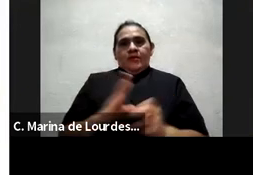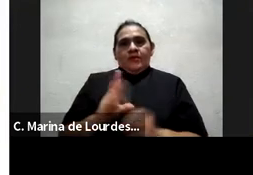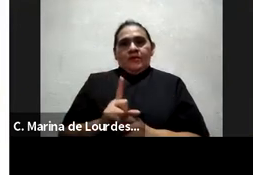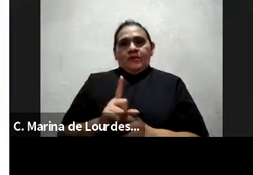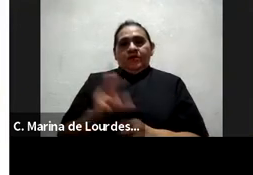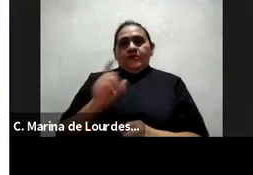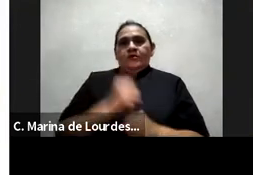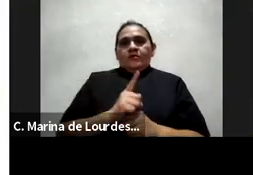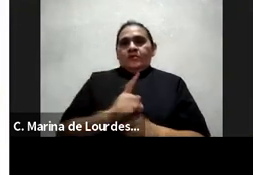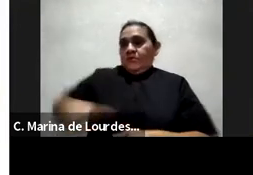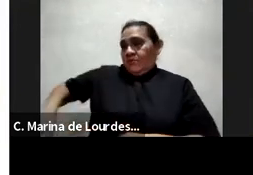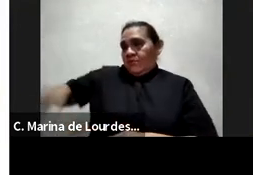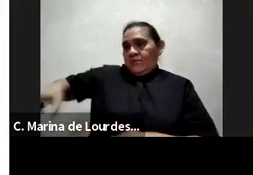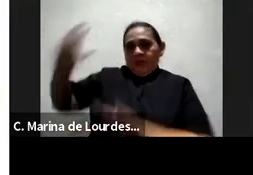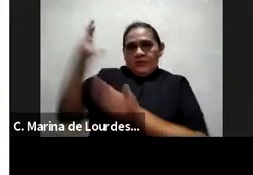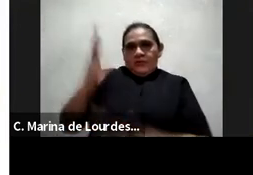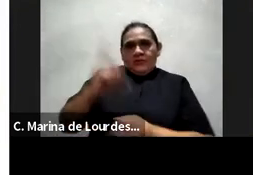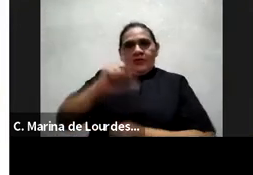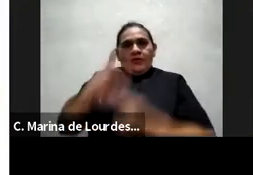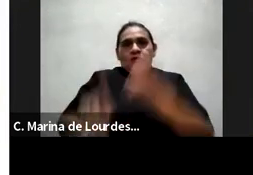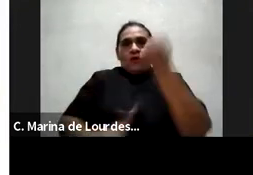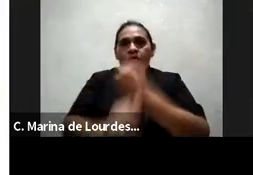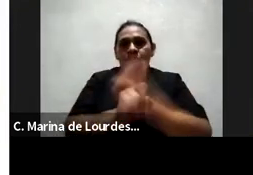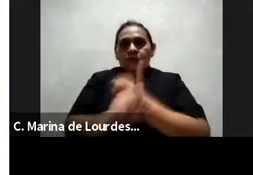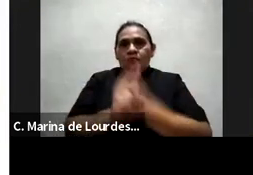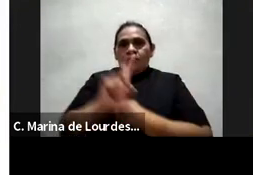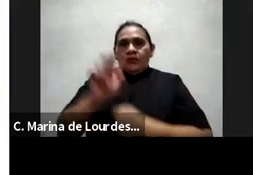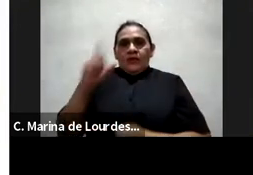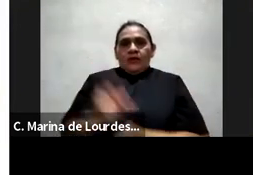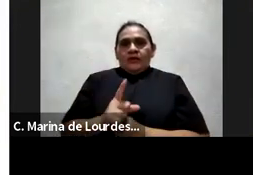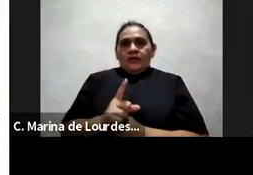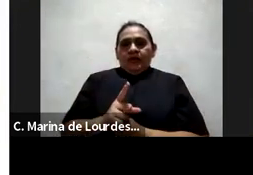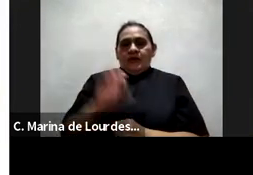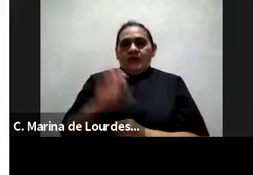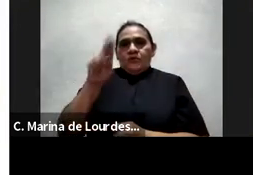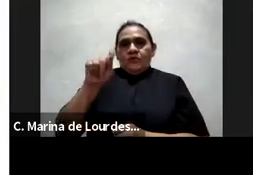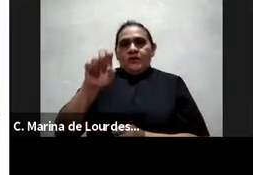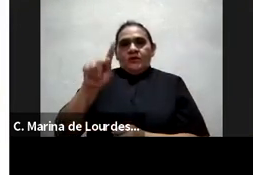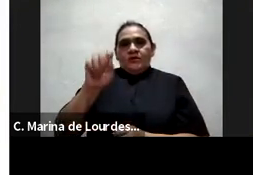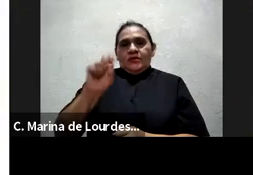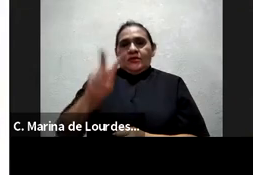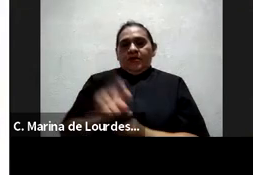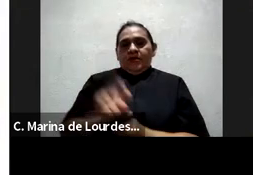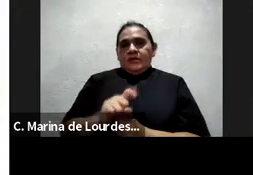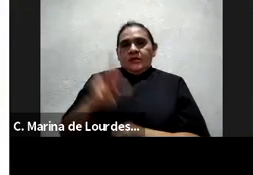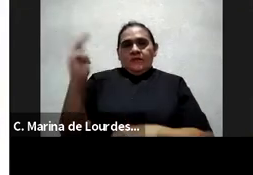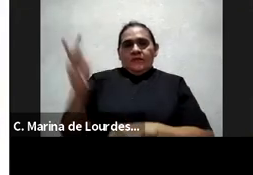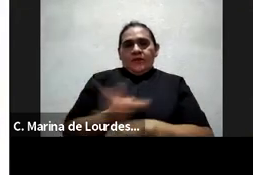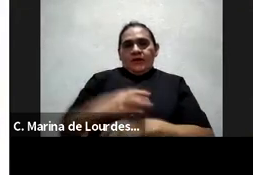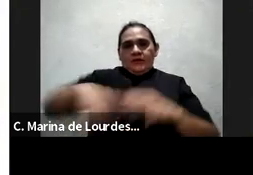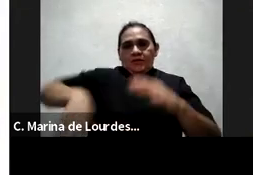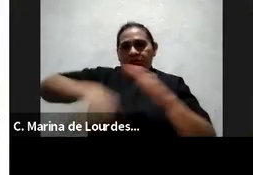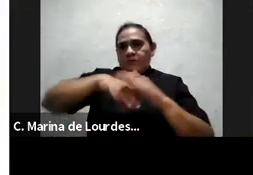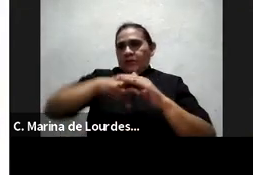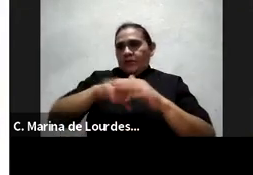El siguiente problema es la conectividad hacia la parada de transporte. O sea, a lo mejor allí había